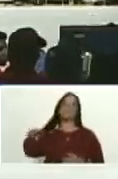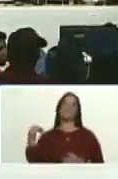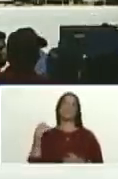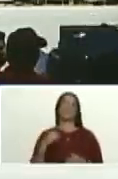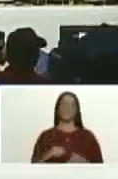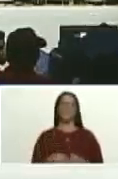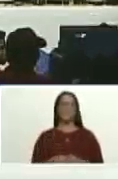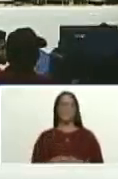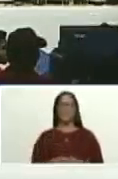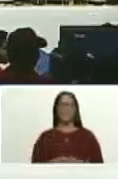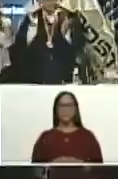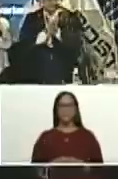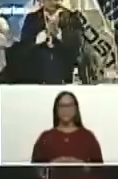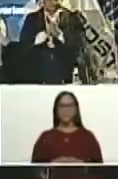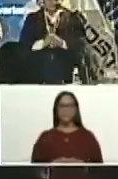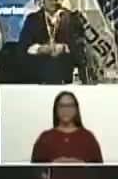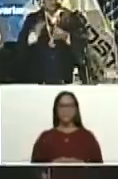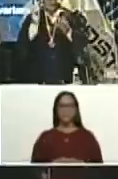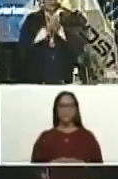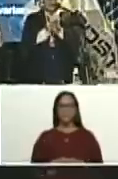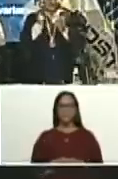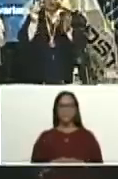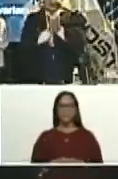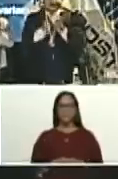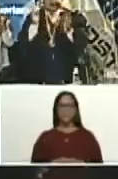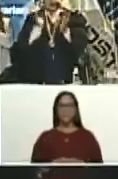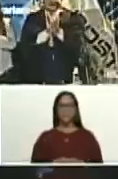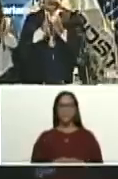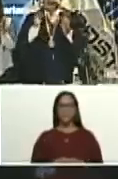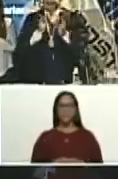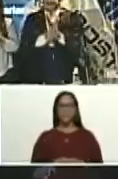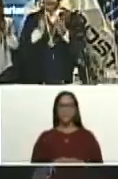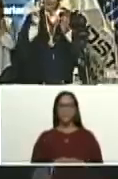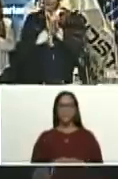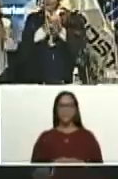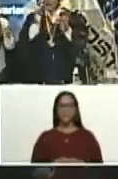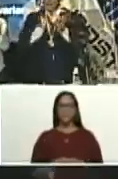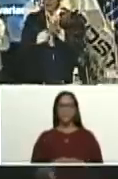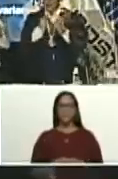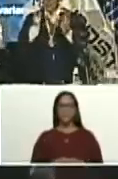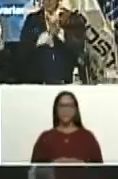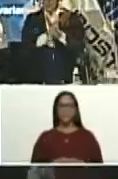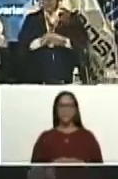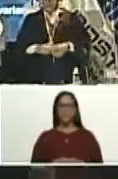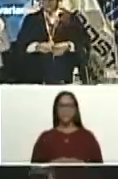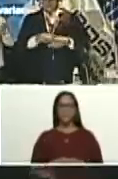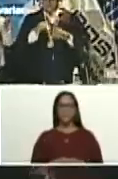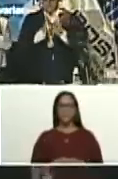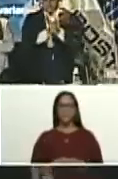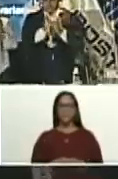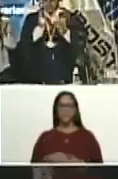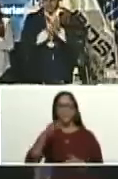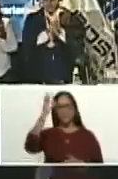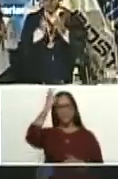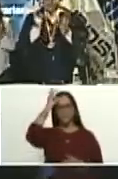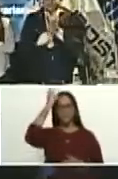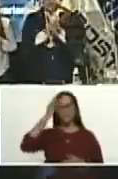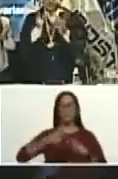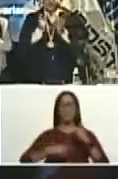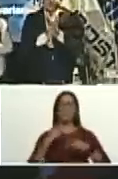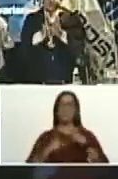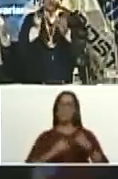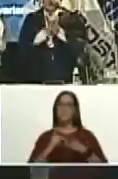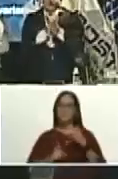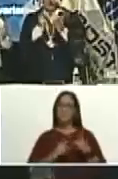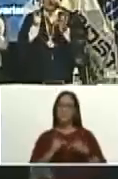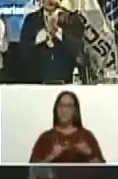Productivo con la formación. Seguimos avanzando en revolución. Consejos